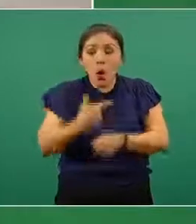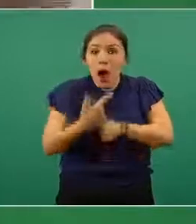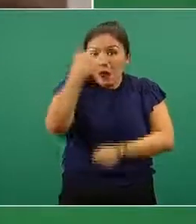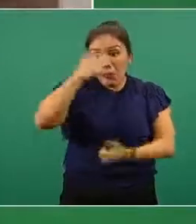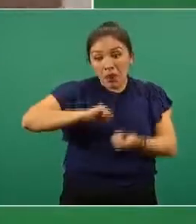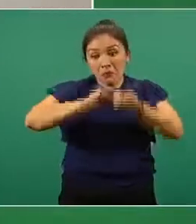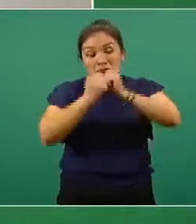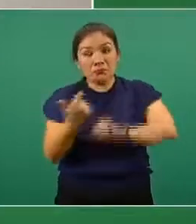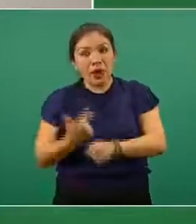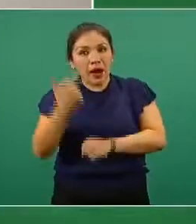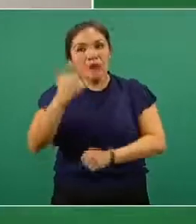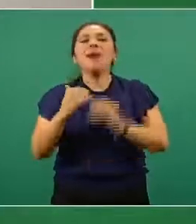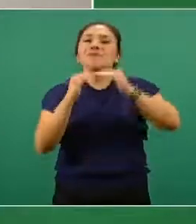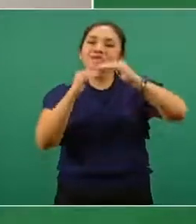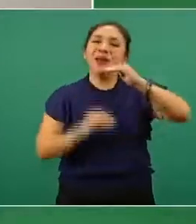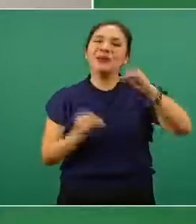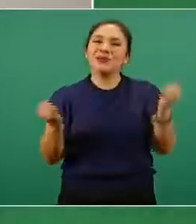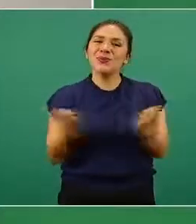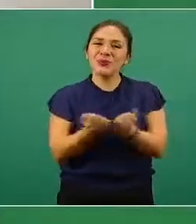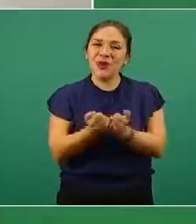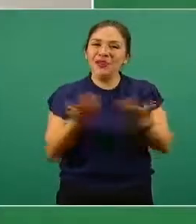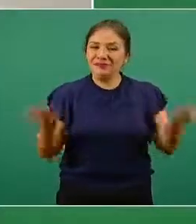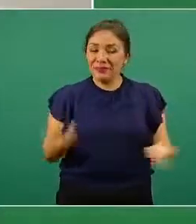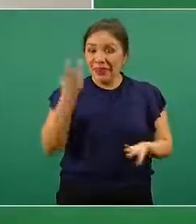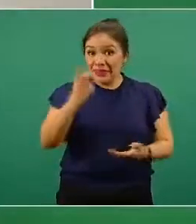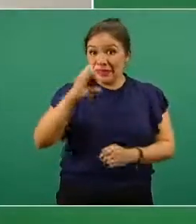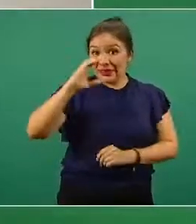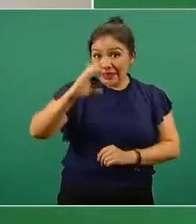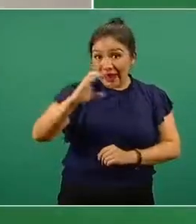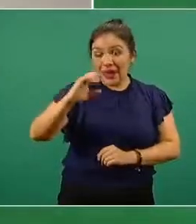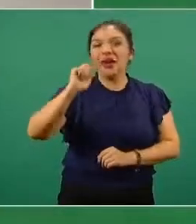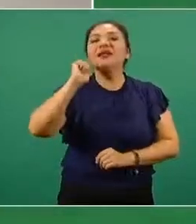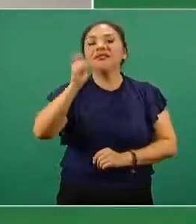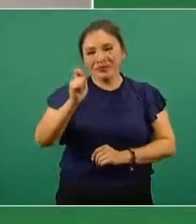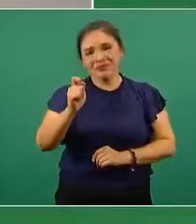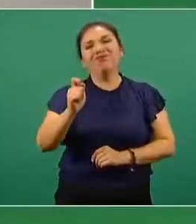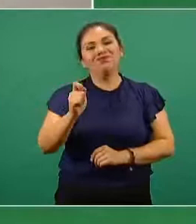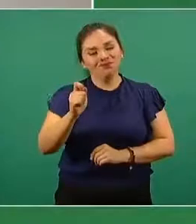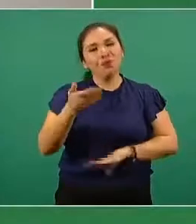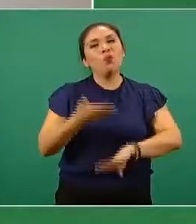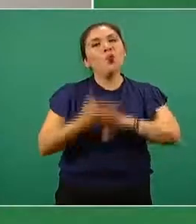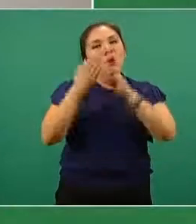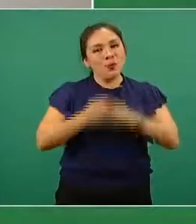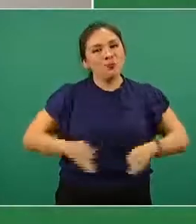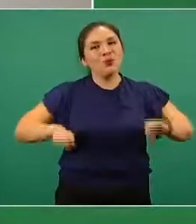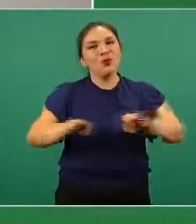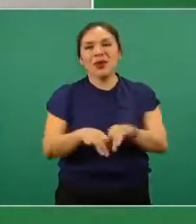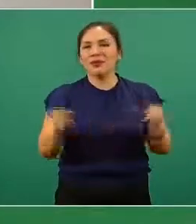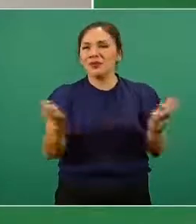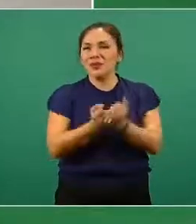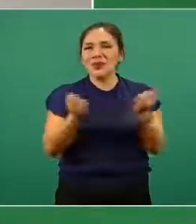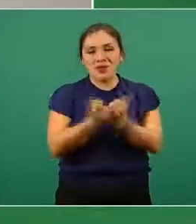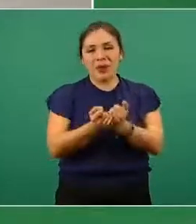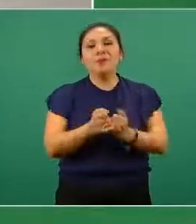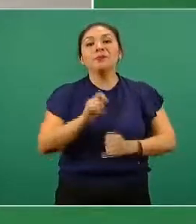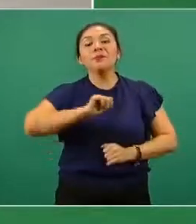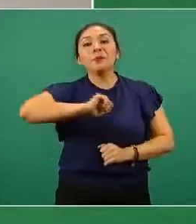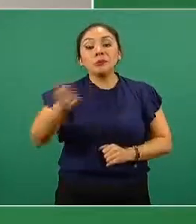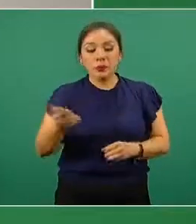de complicarse disminuye. Entonces la sé, muy, muy importante